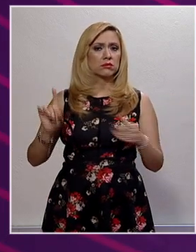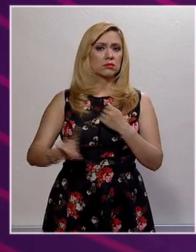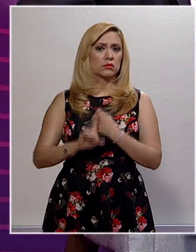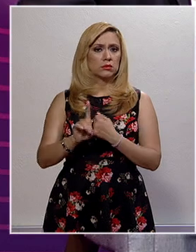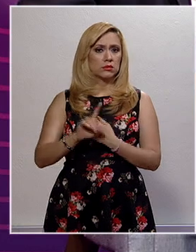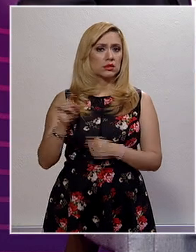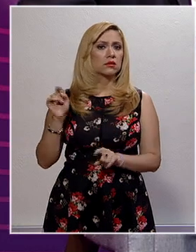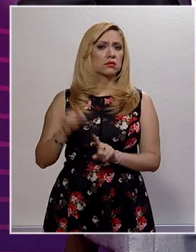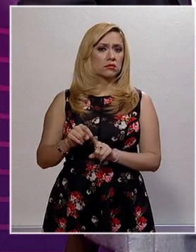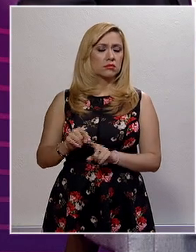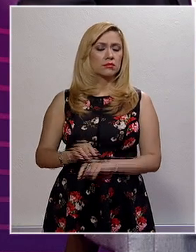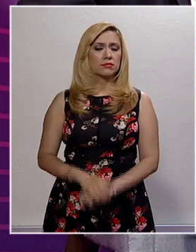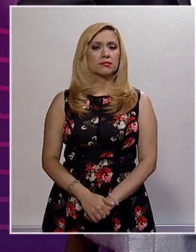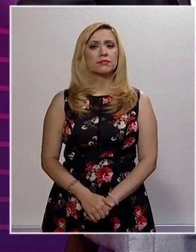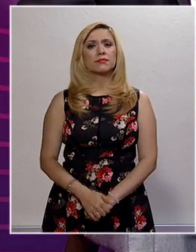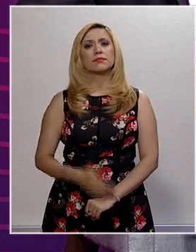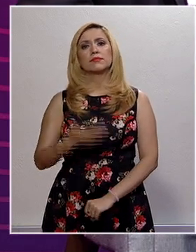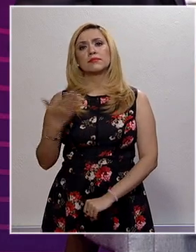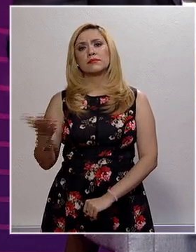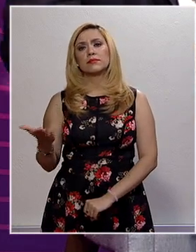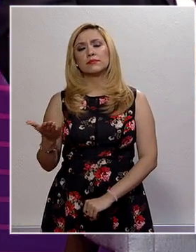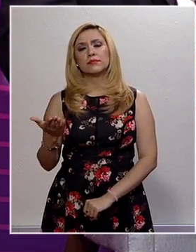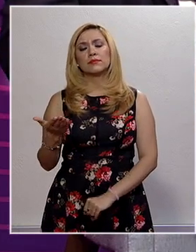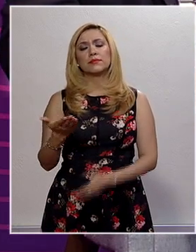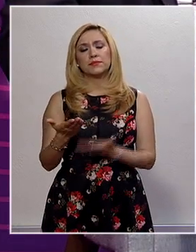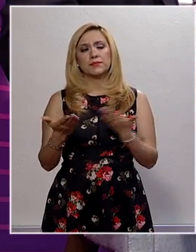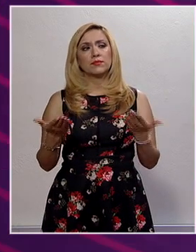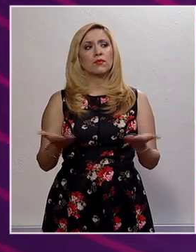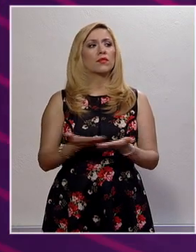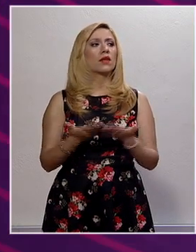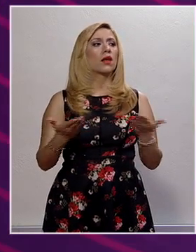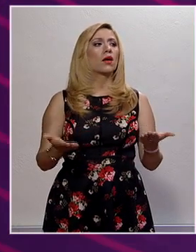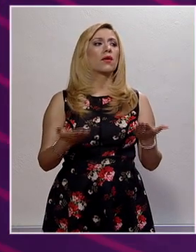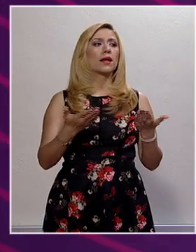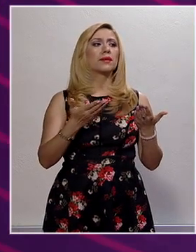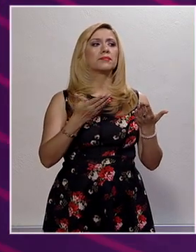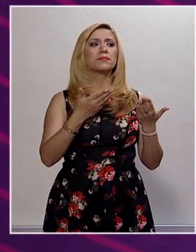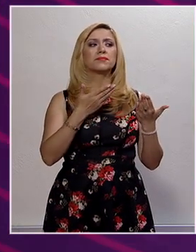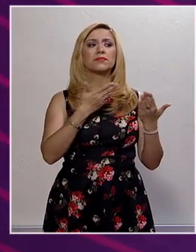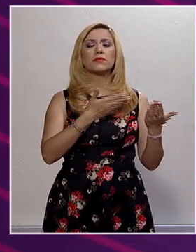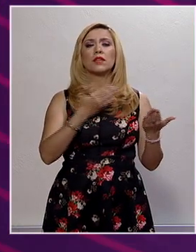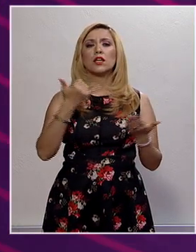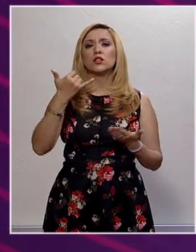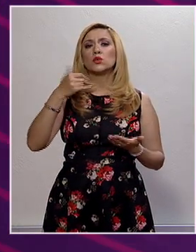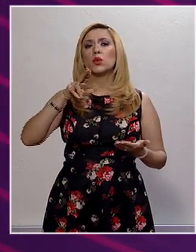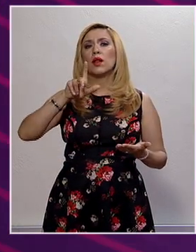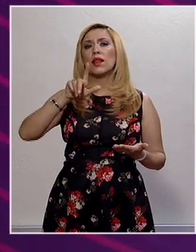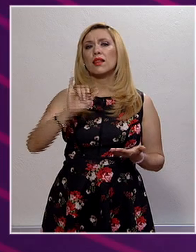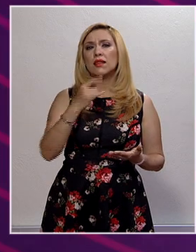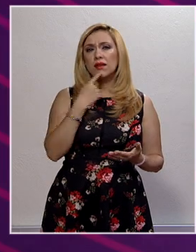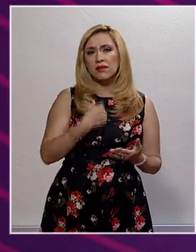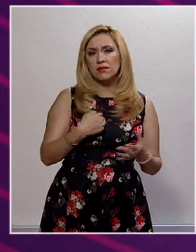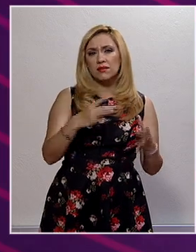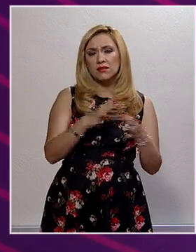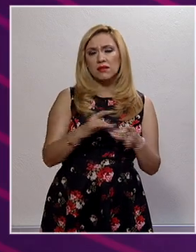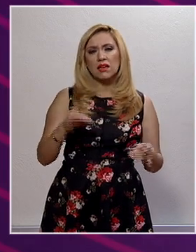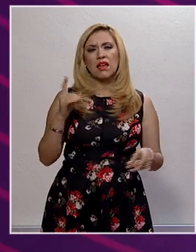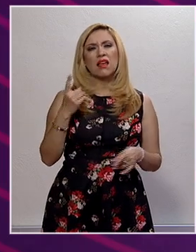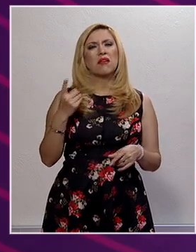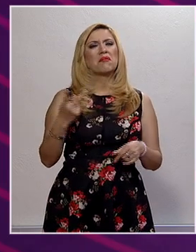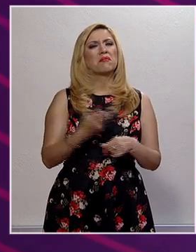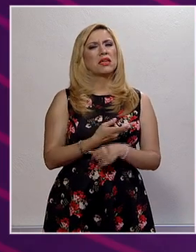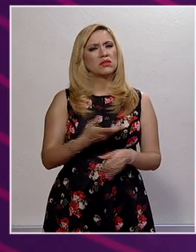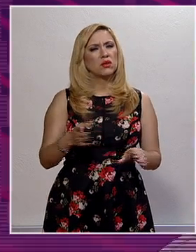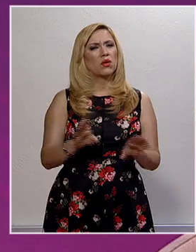¿no? Bueno, Cecil, Yuli, cuéntanos un poco más del contexto, de los hechos del caso, para introducir,